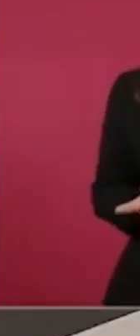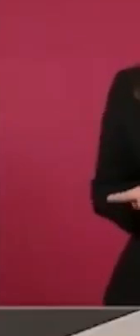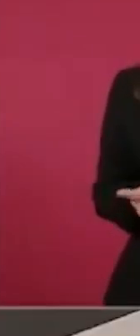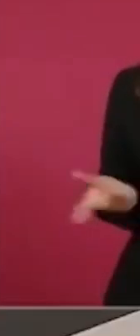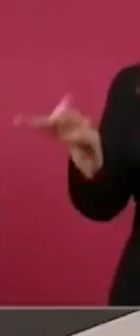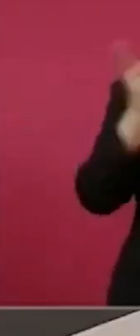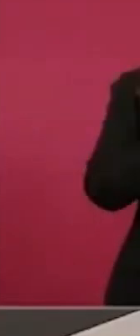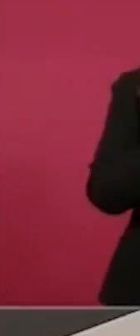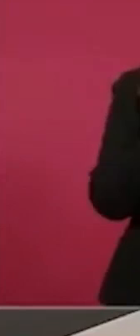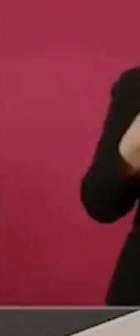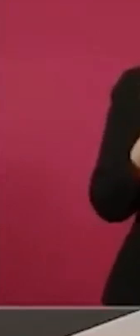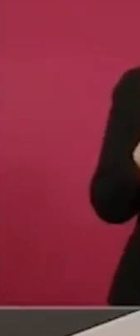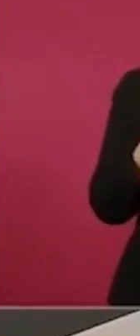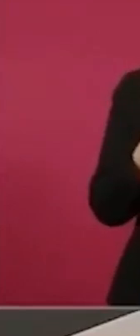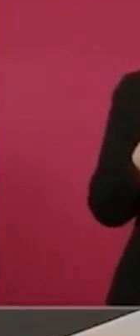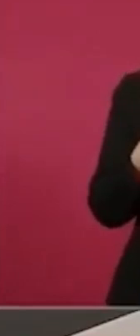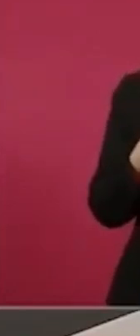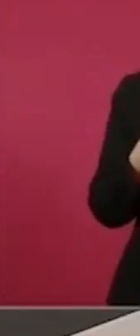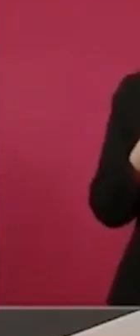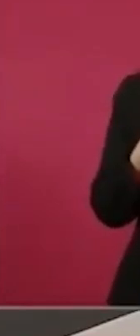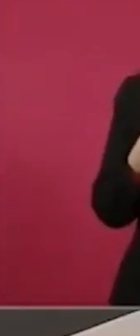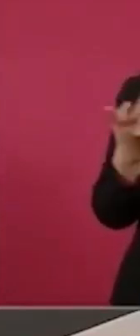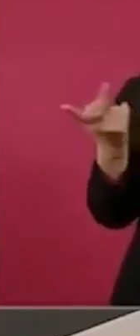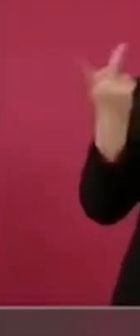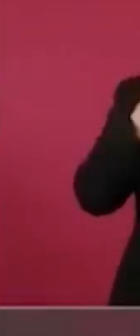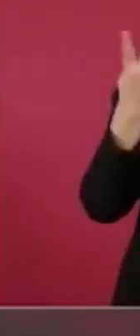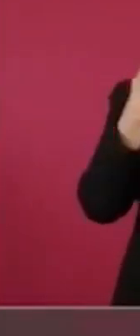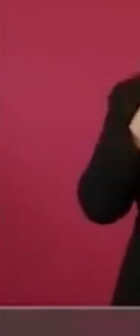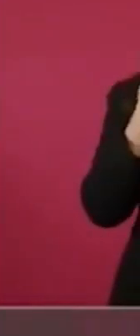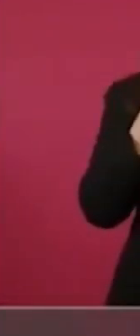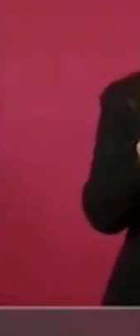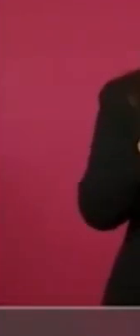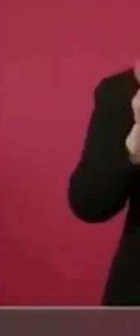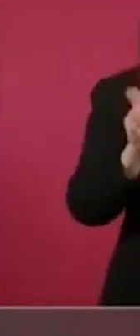de manejarse políticamente,